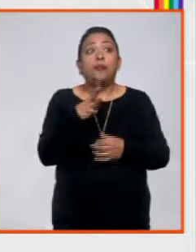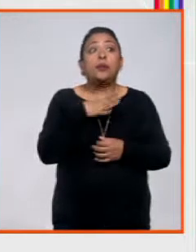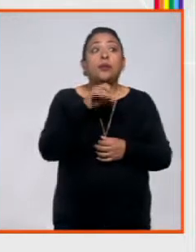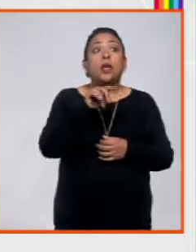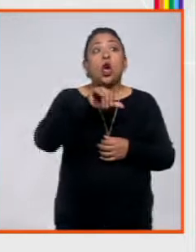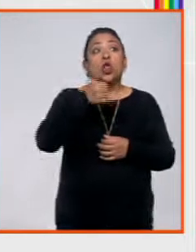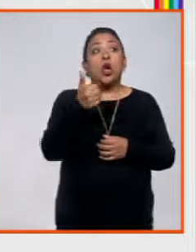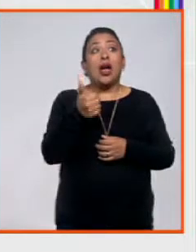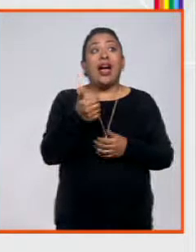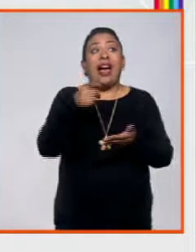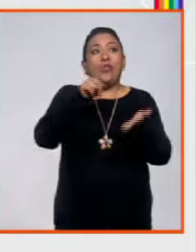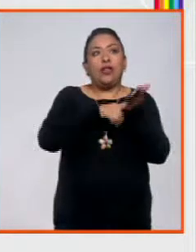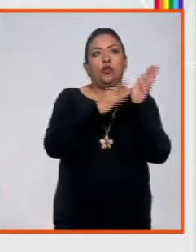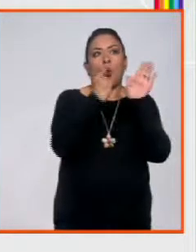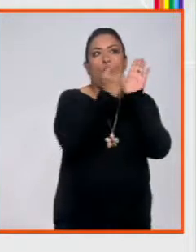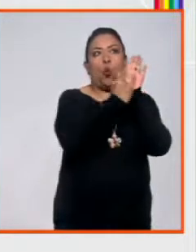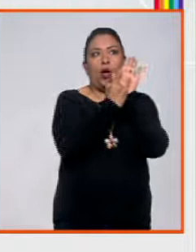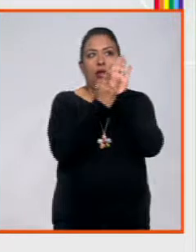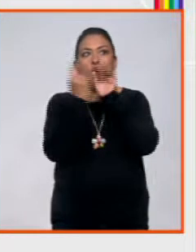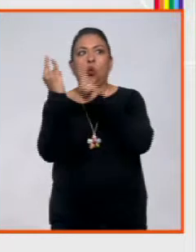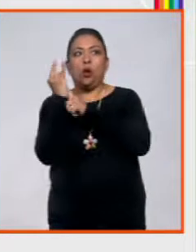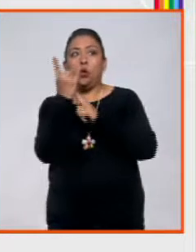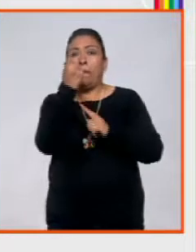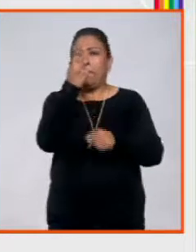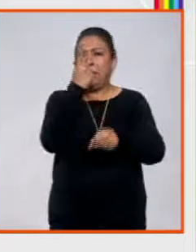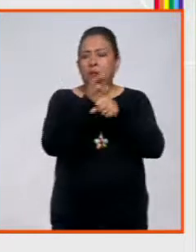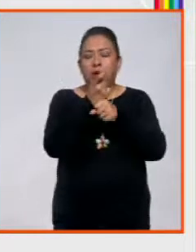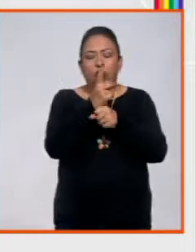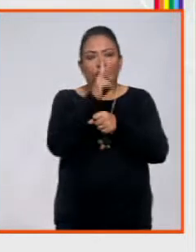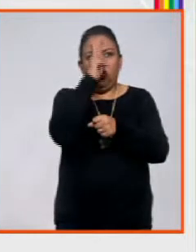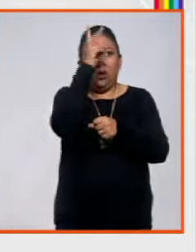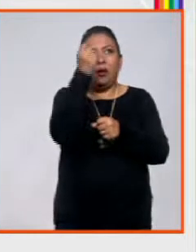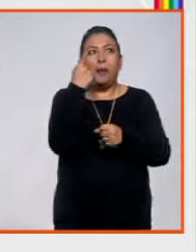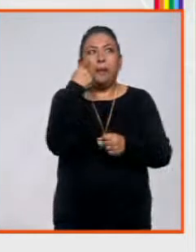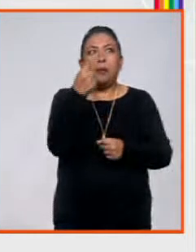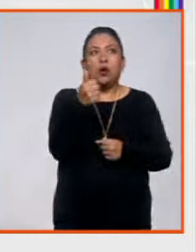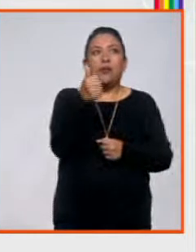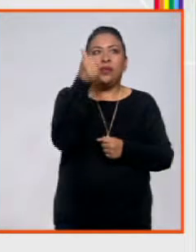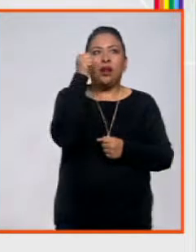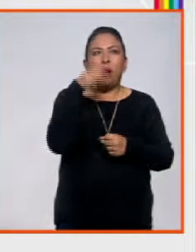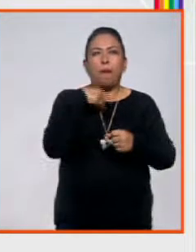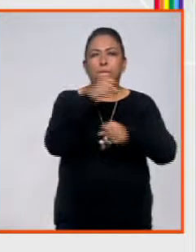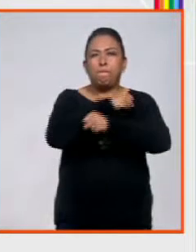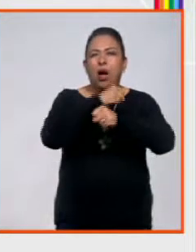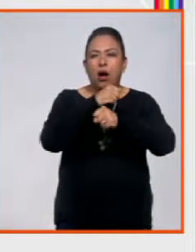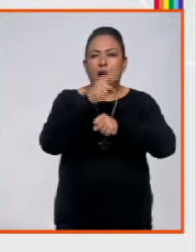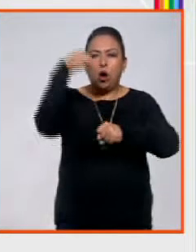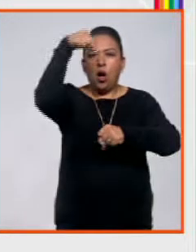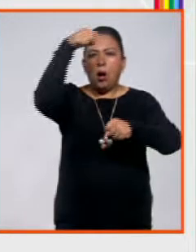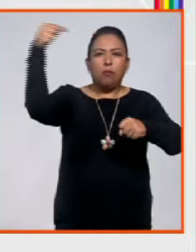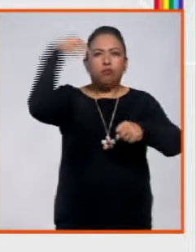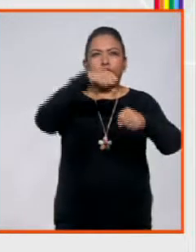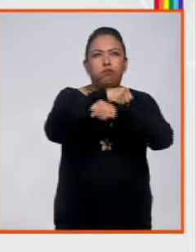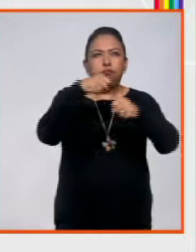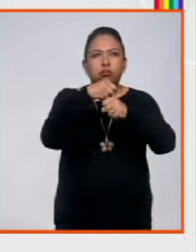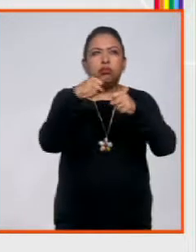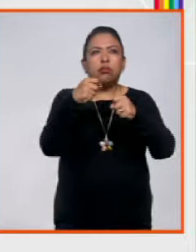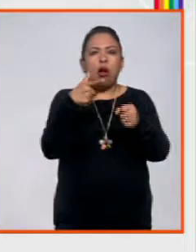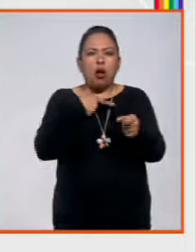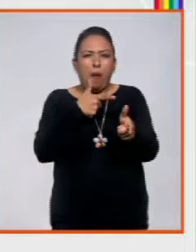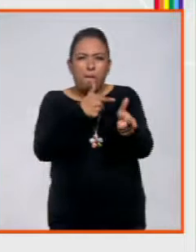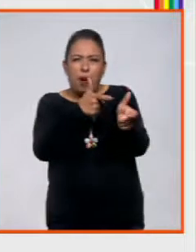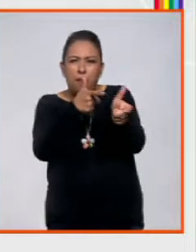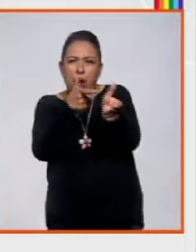cuadros dentro del cuadro y el primer su escena muy violenta es se ve al fondo una explosión de una bomba atómica un pelotón de fusilamiento